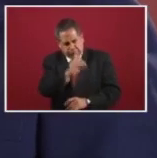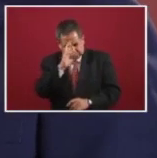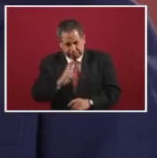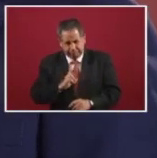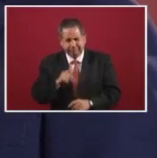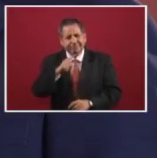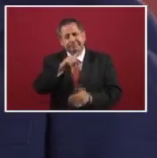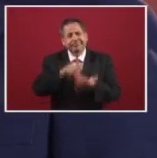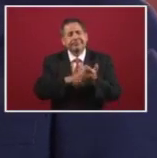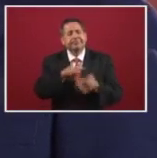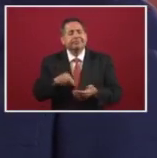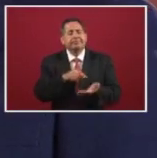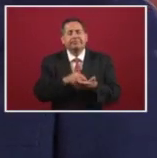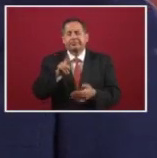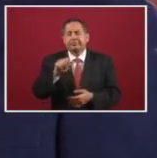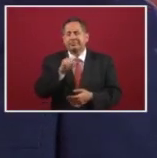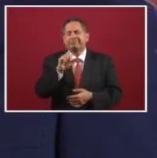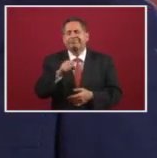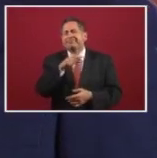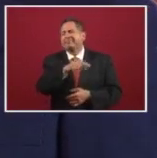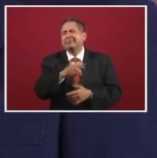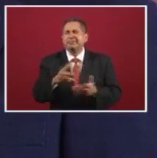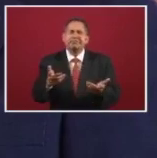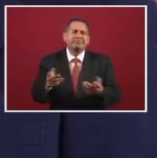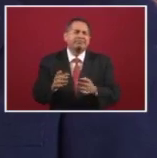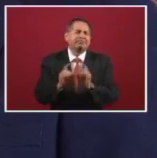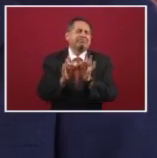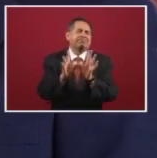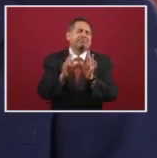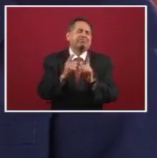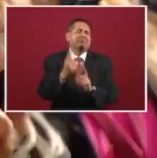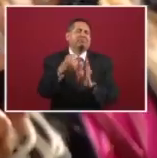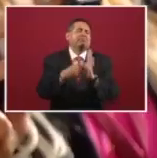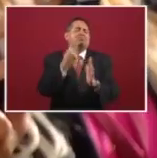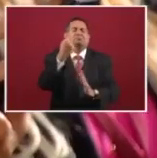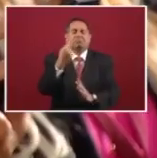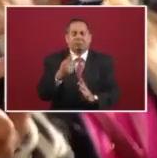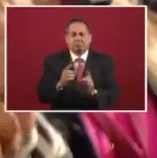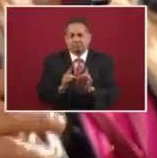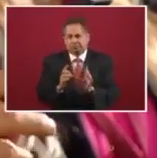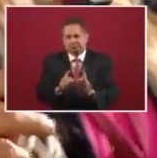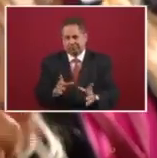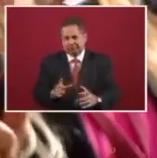sucedió en Valles fue algo excepcional.